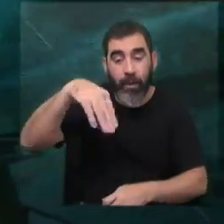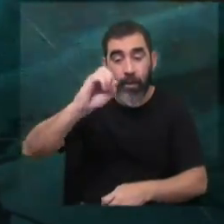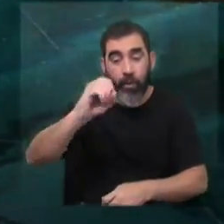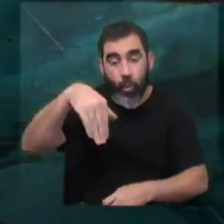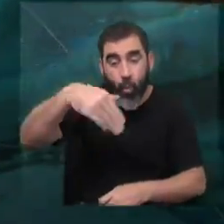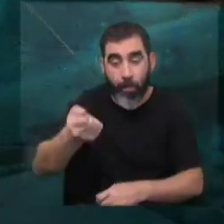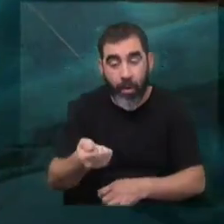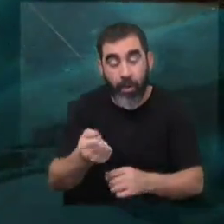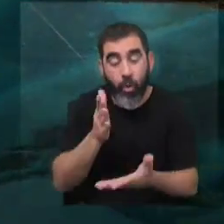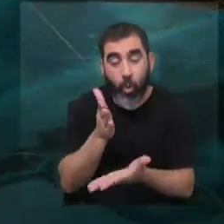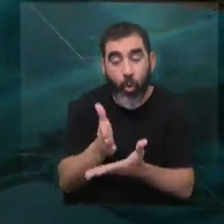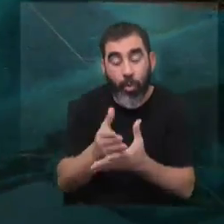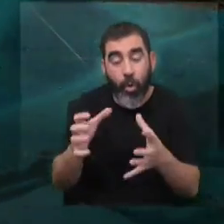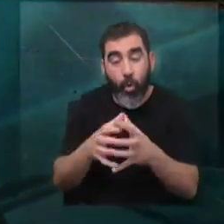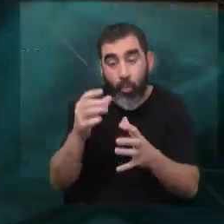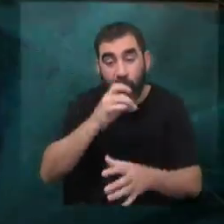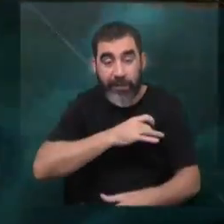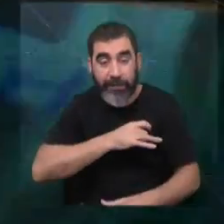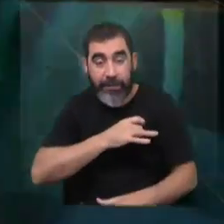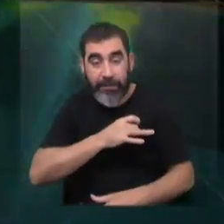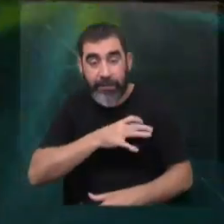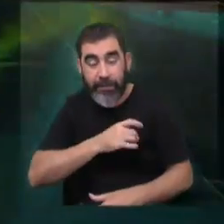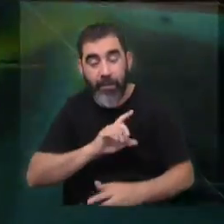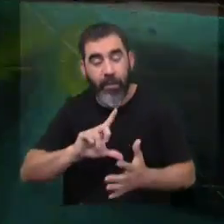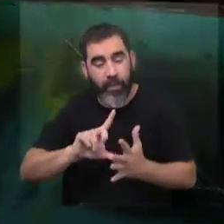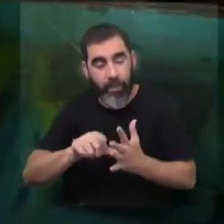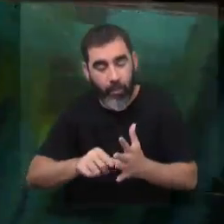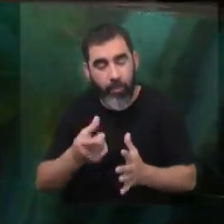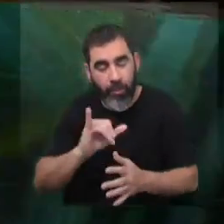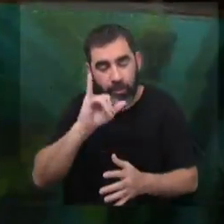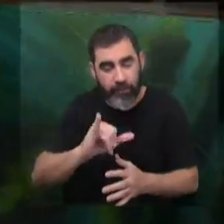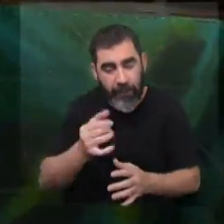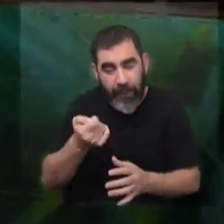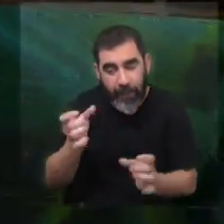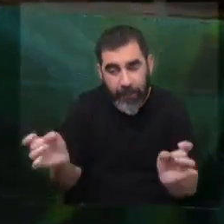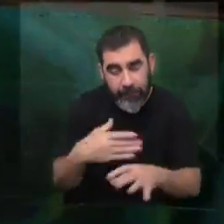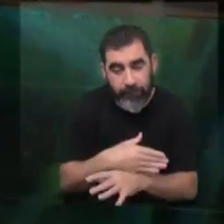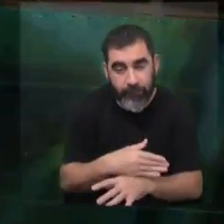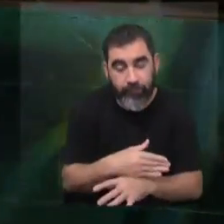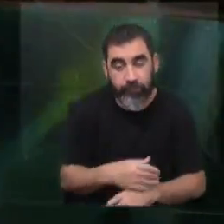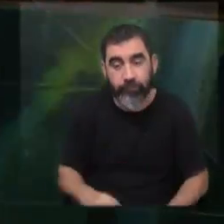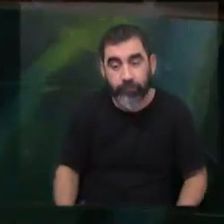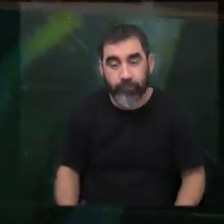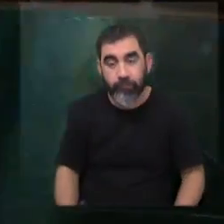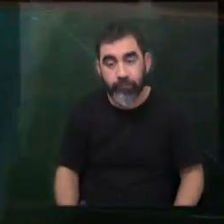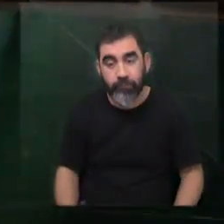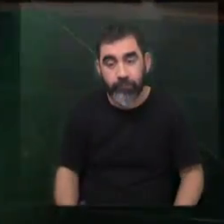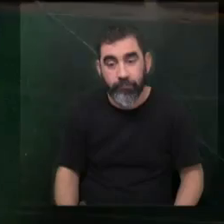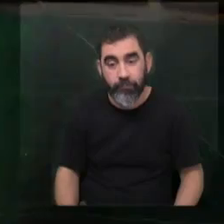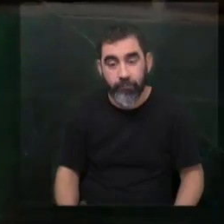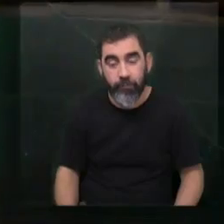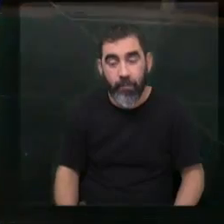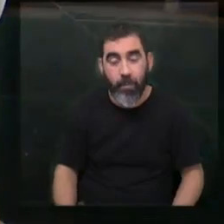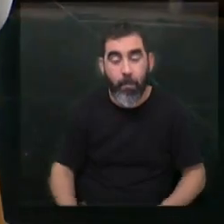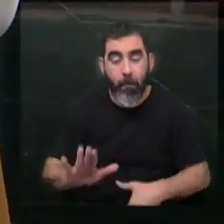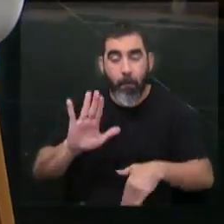con un grupo chileno que está demorado pero está al salir, para tener la mayor